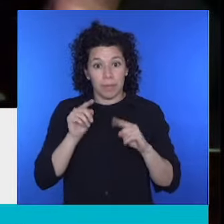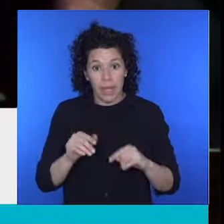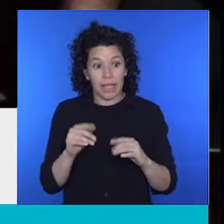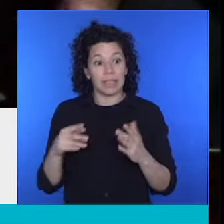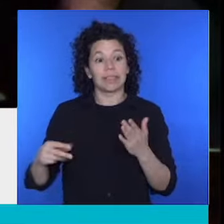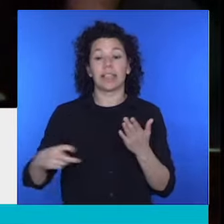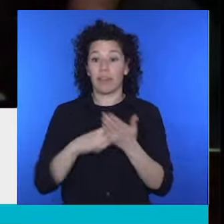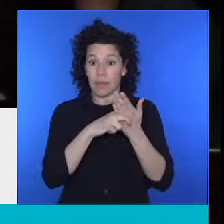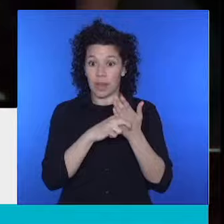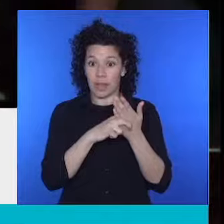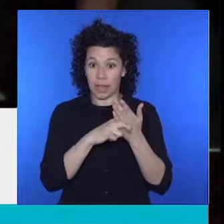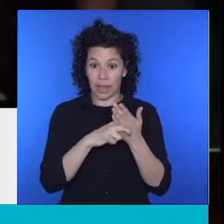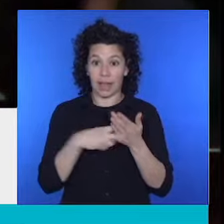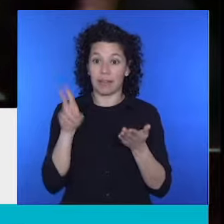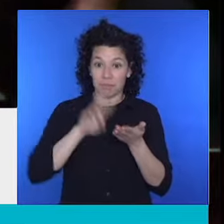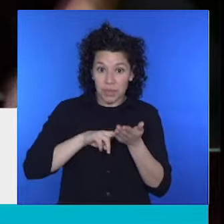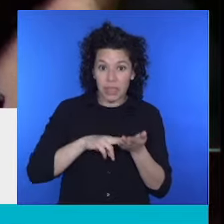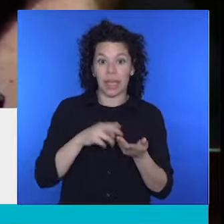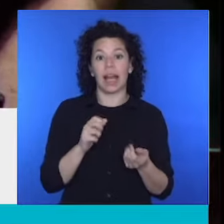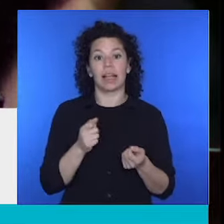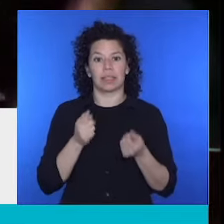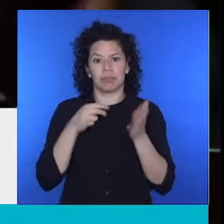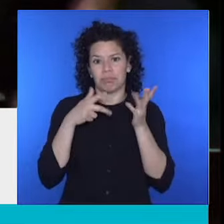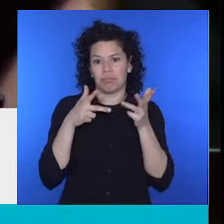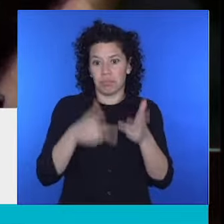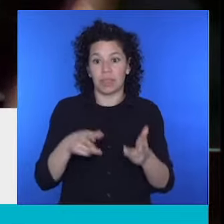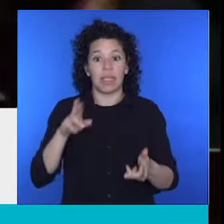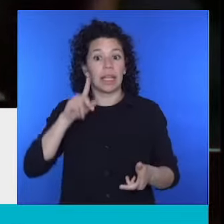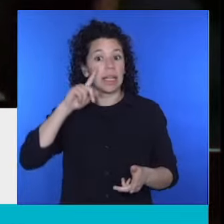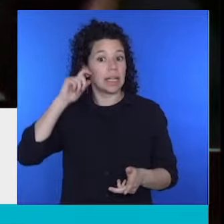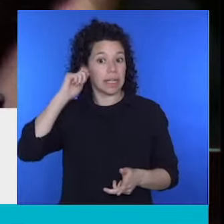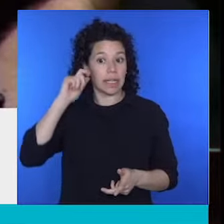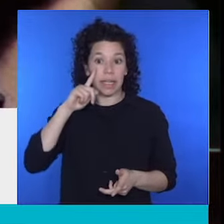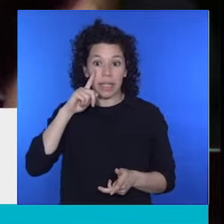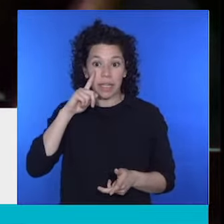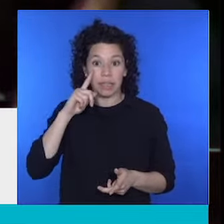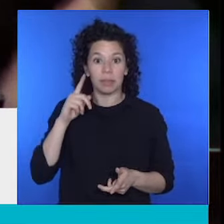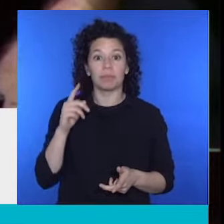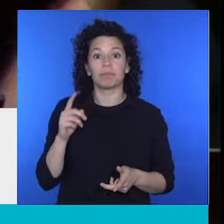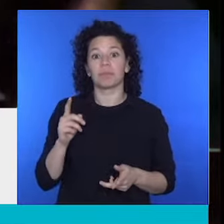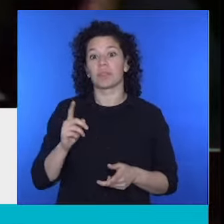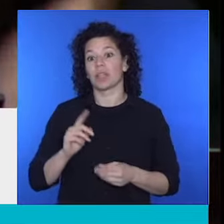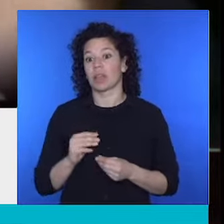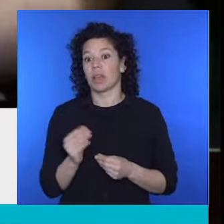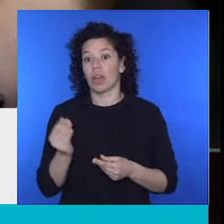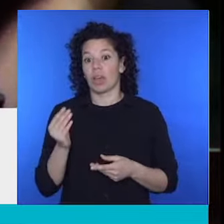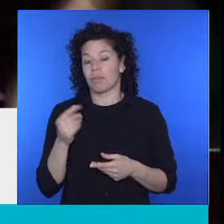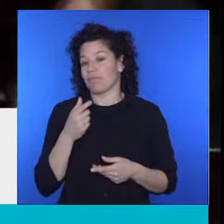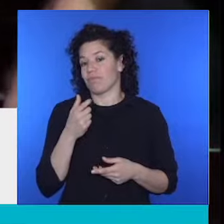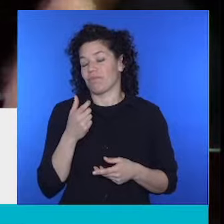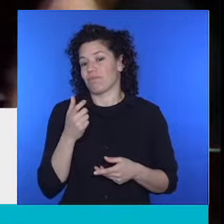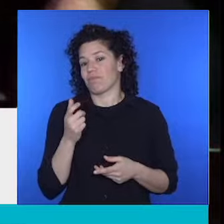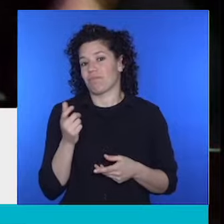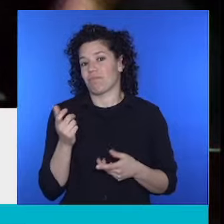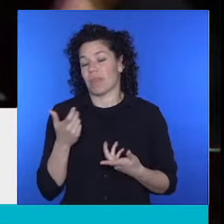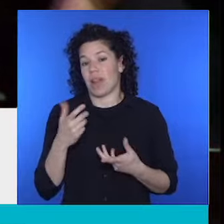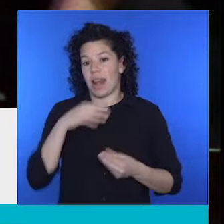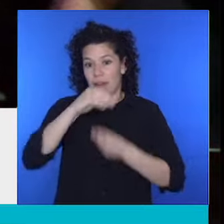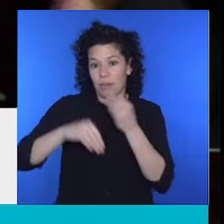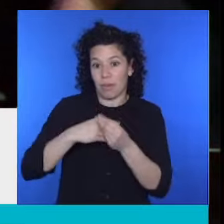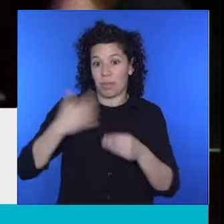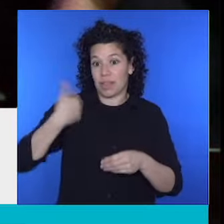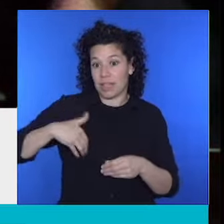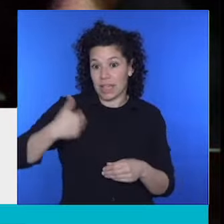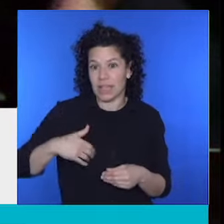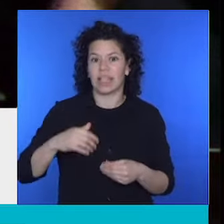establece este rigi este rigi provincial este este régimen de inversiones es la que no tienen las familias argentinas es la que no tienen las familias de la